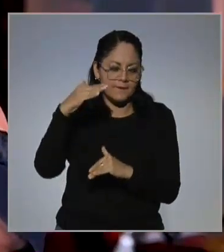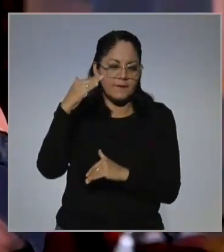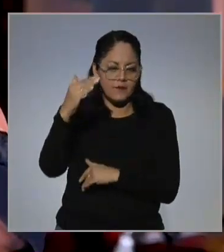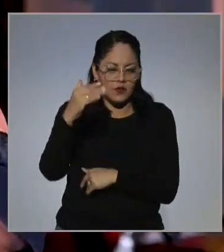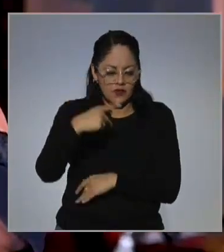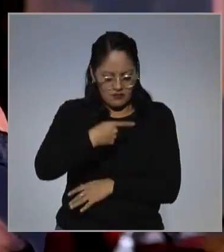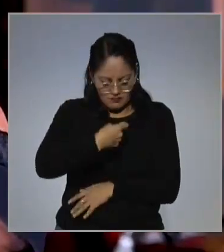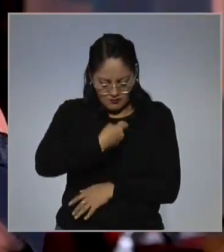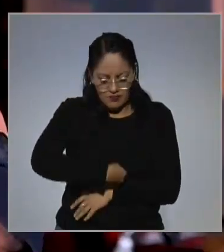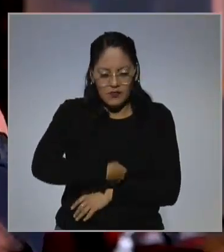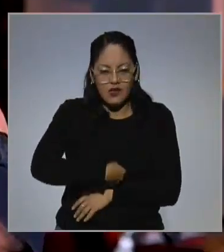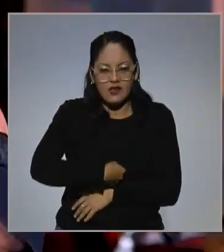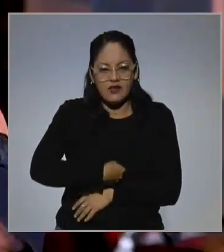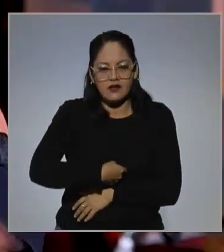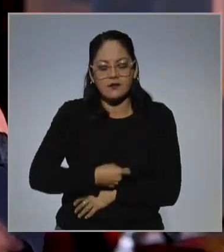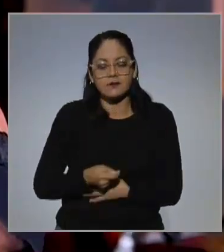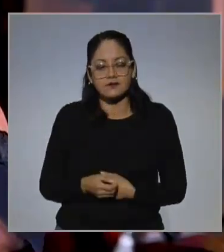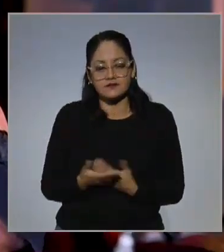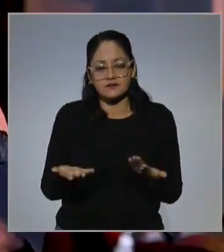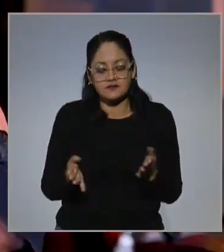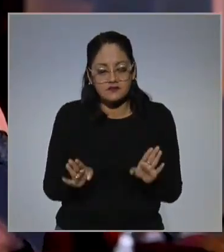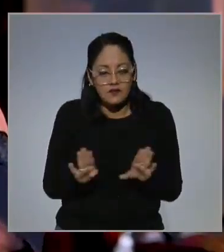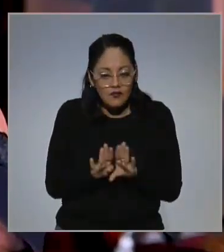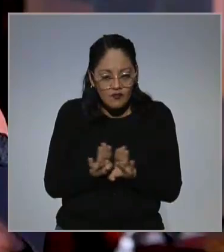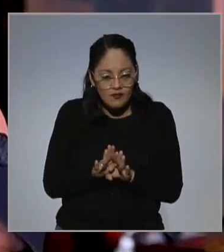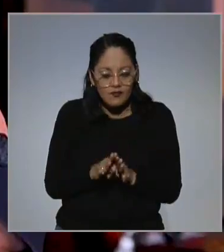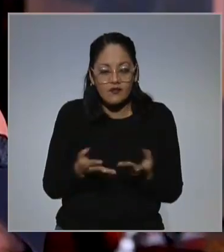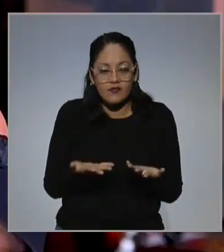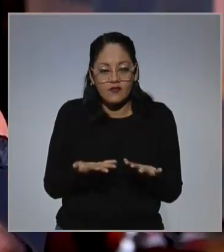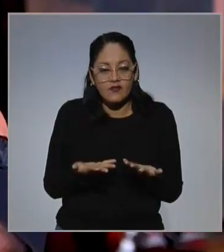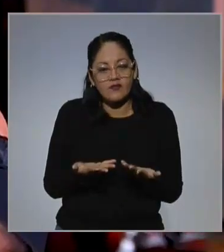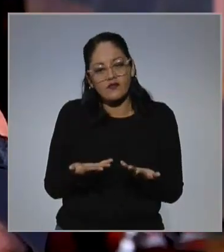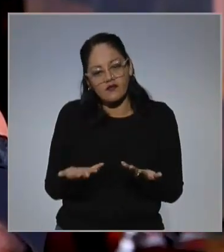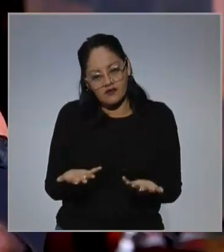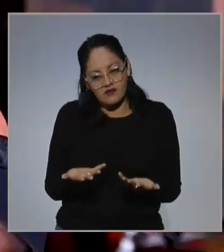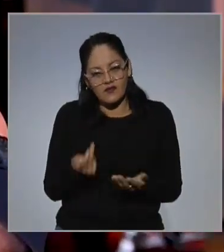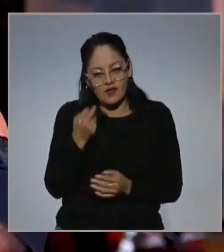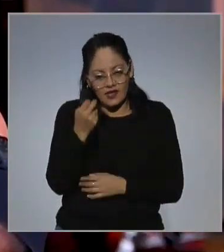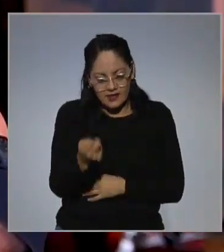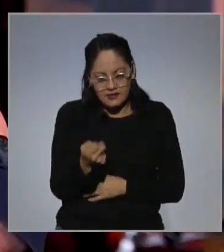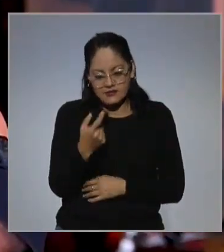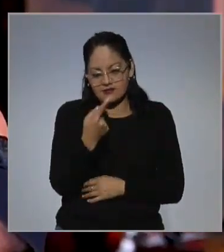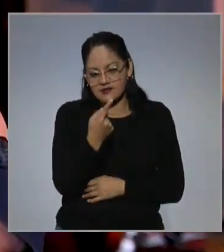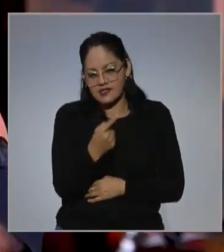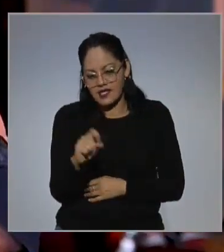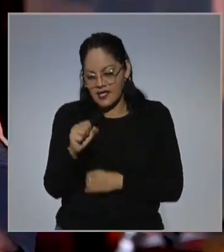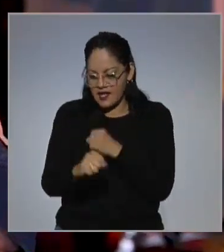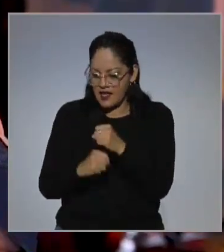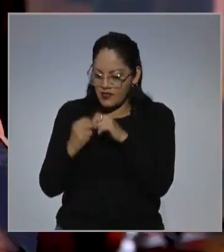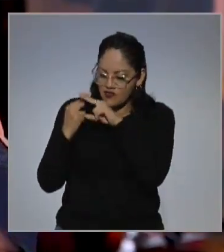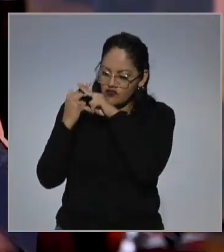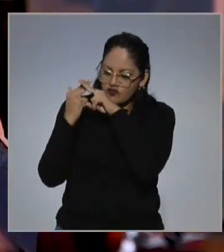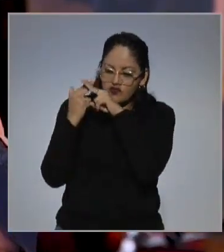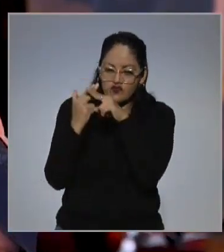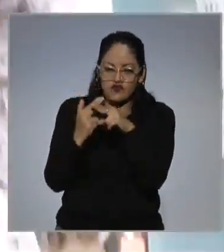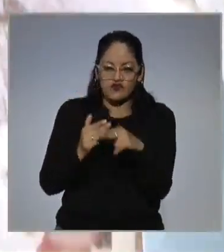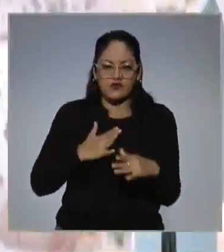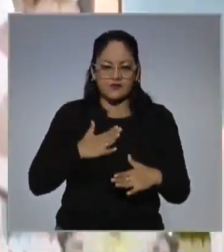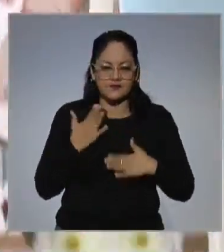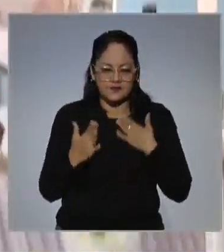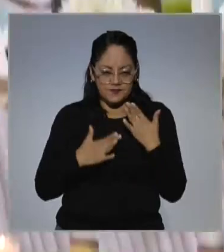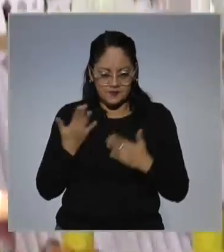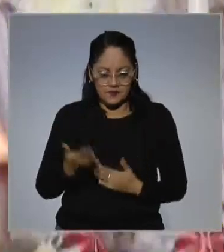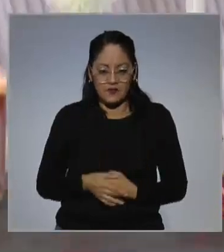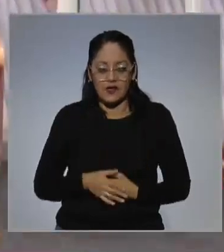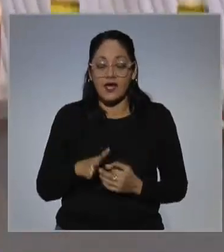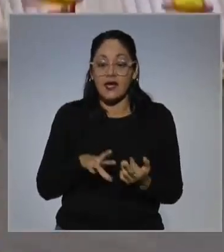una identidad propia a través de estos cientos de años que llevan celebrándose. En